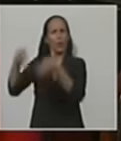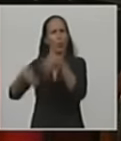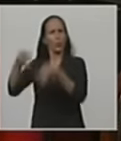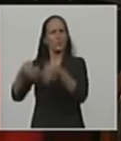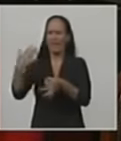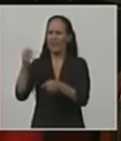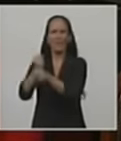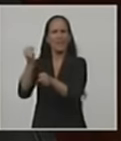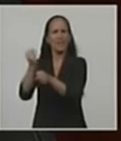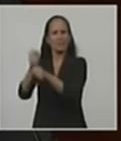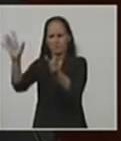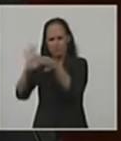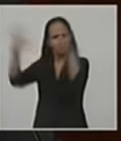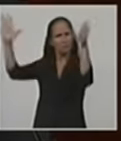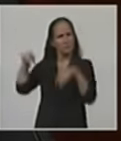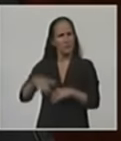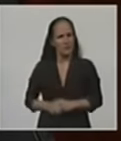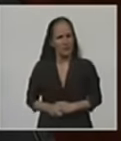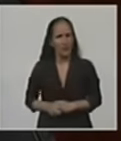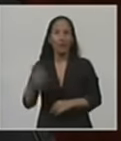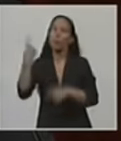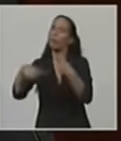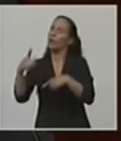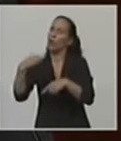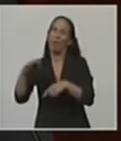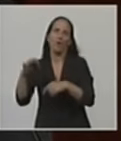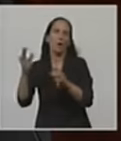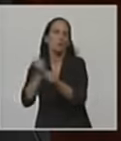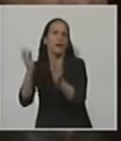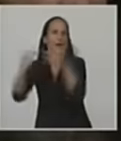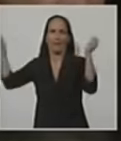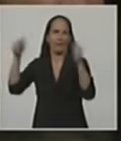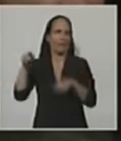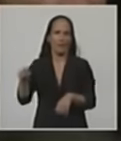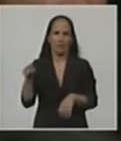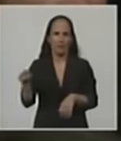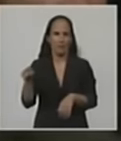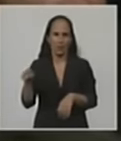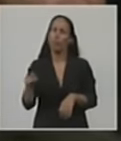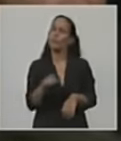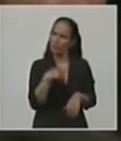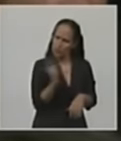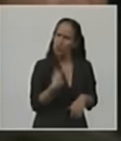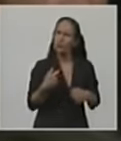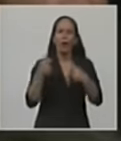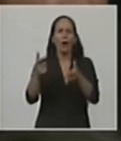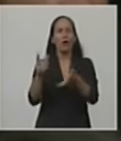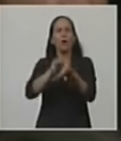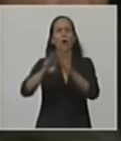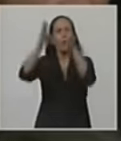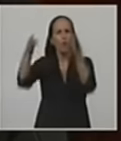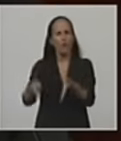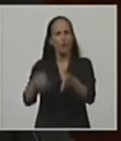forma independiente, pero con tiempos veloces. También fortaleceremos la Oficina Anticorrupción